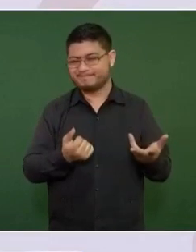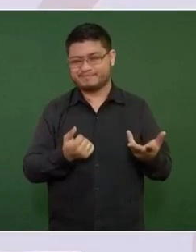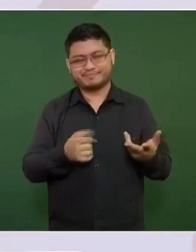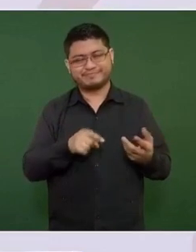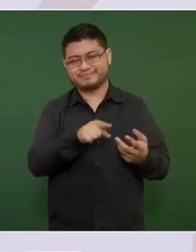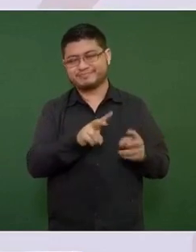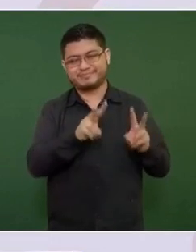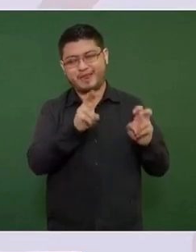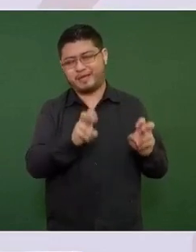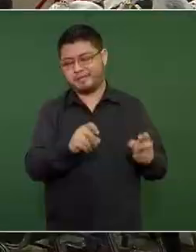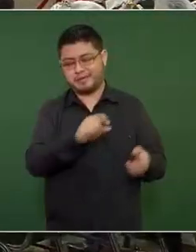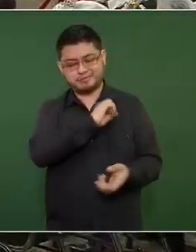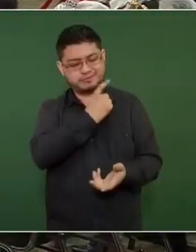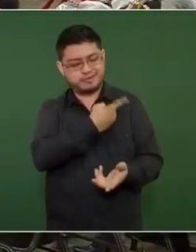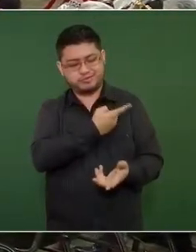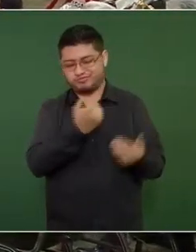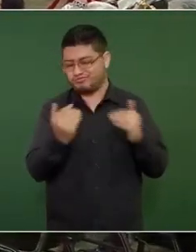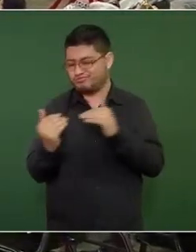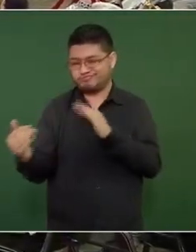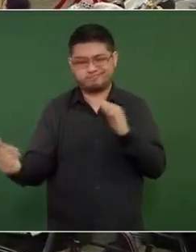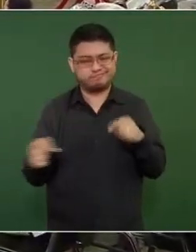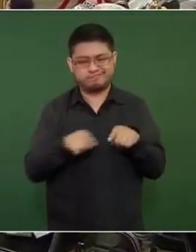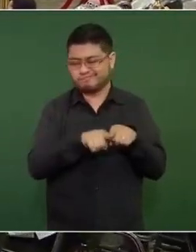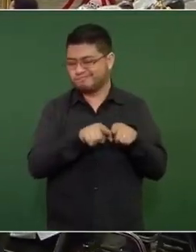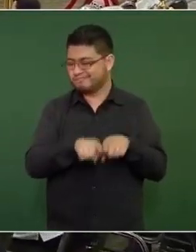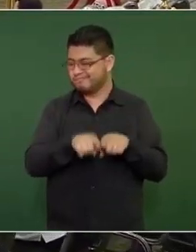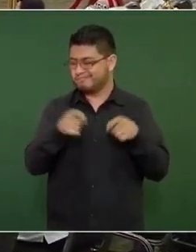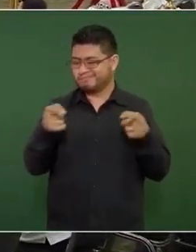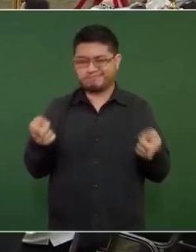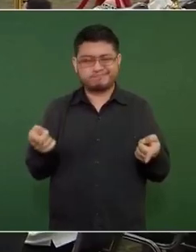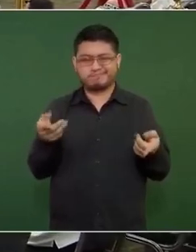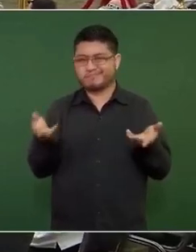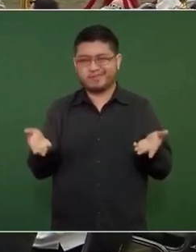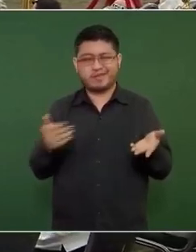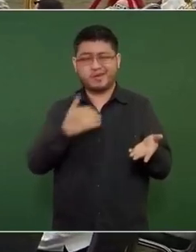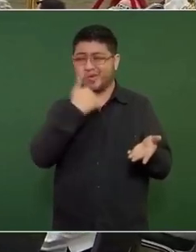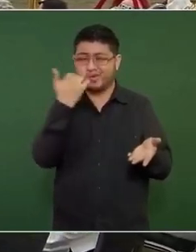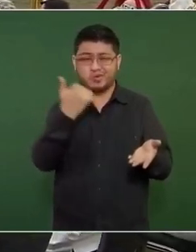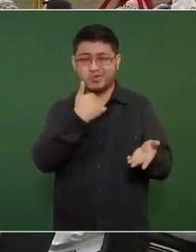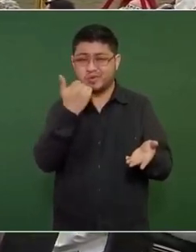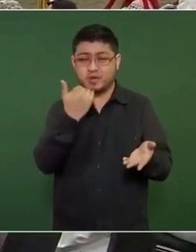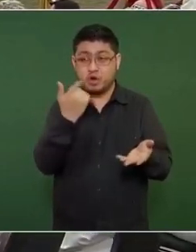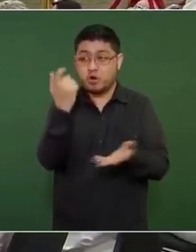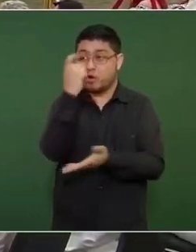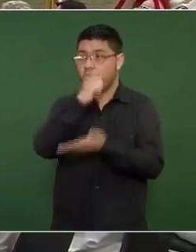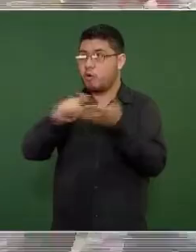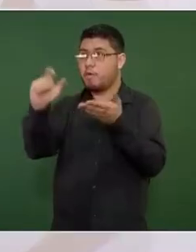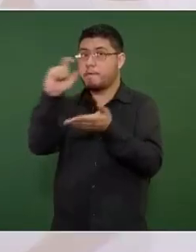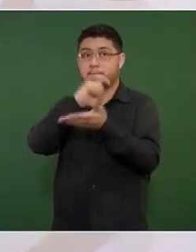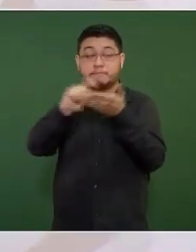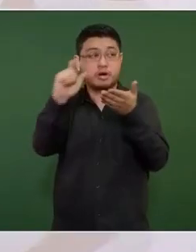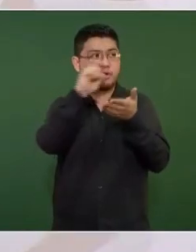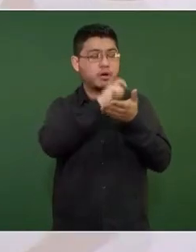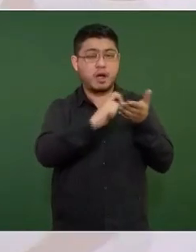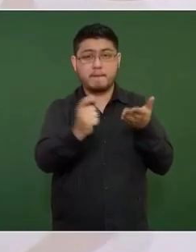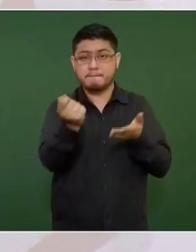con la salud porque había mucha corrupción sobre todo en la compra de